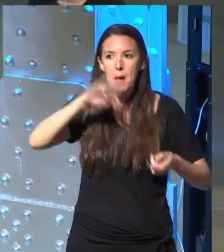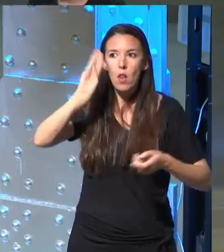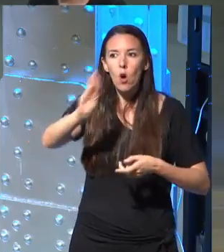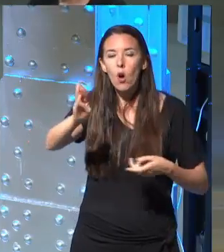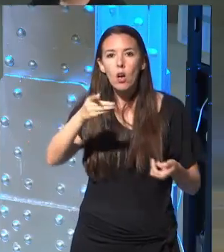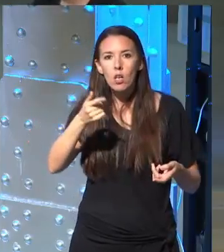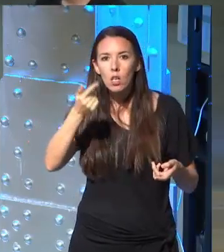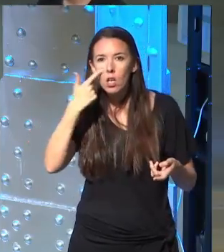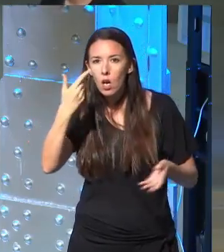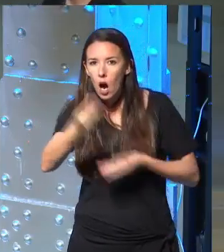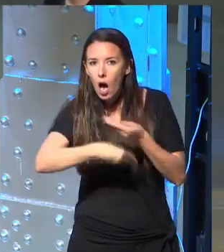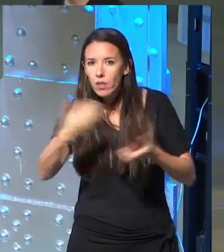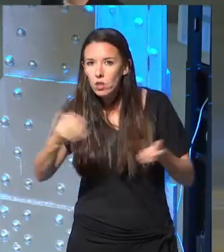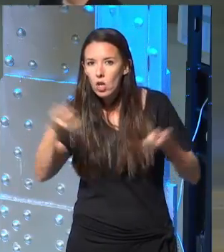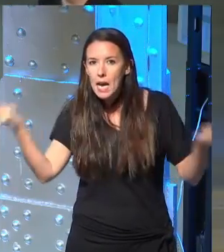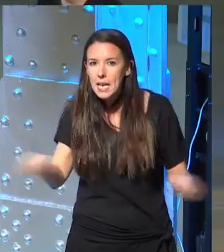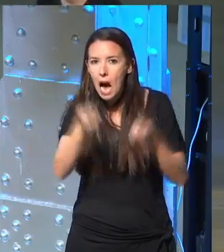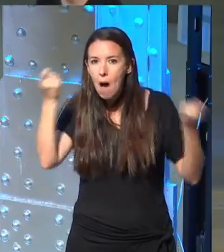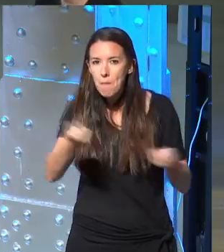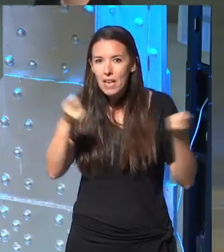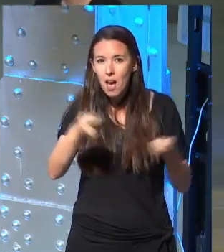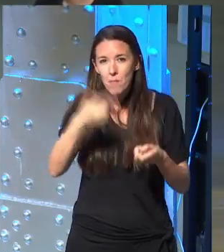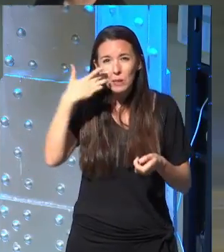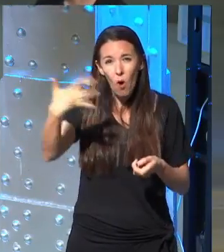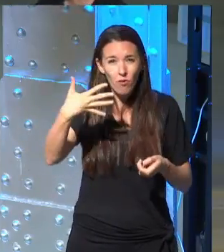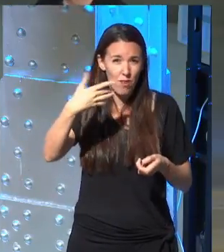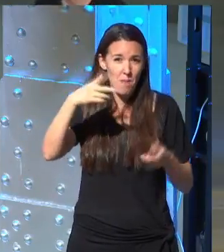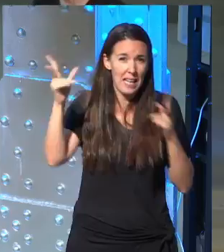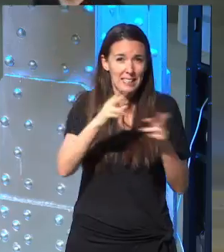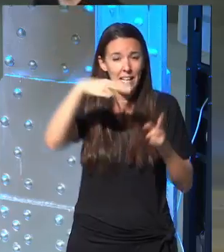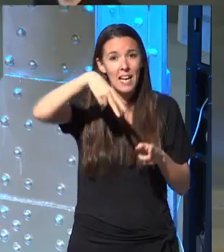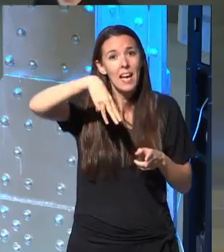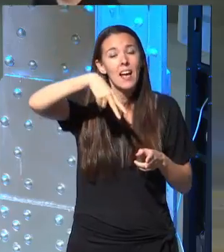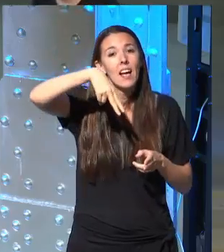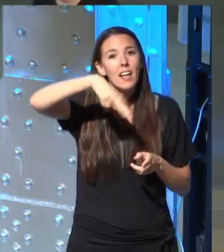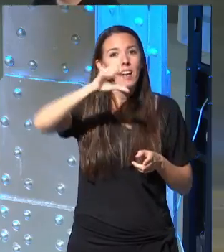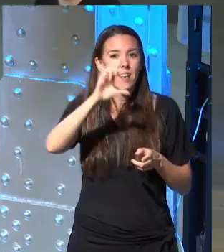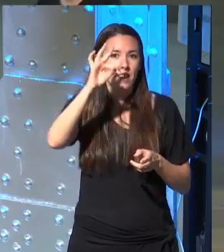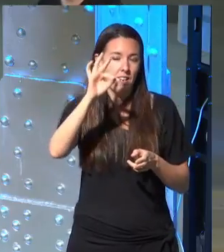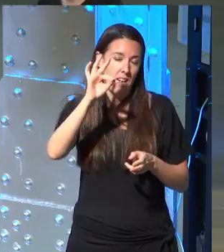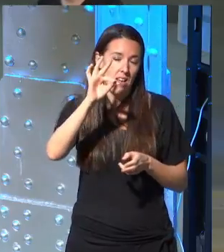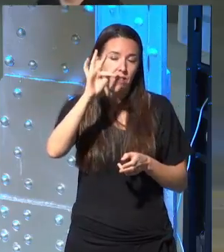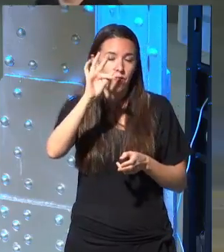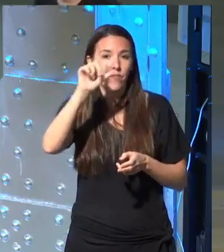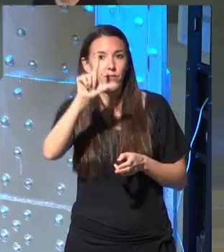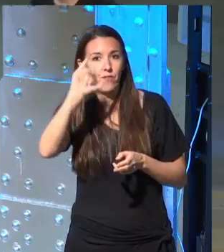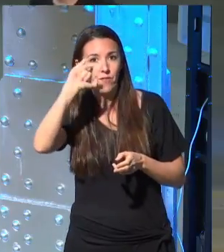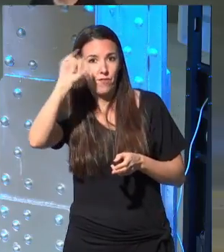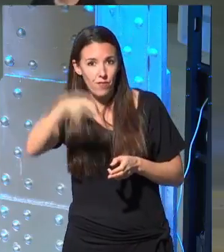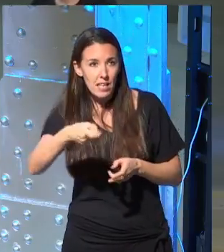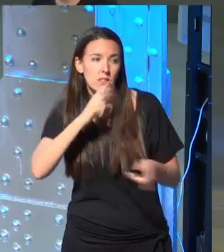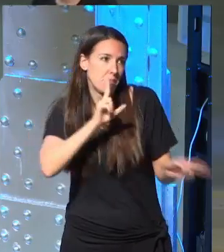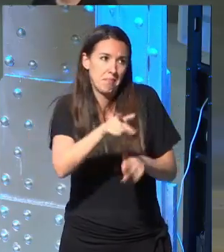preguntándome, ¿esto que estás haciendo es una campaña de Netflix? O sea, y es como, no, que lo que estoy haciendo, nada, lo estoy haciendo porque estoy de vacaciones